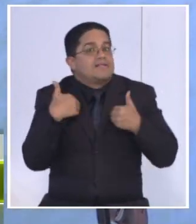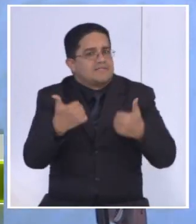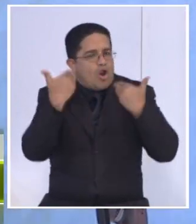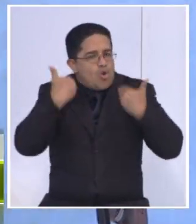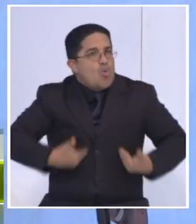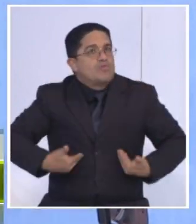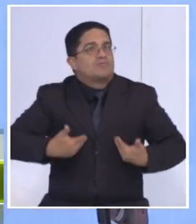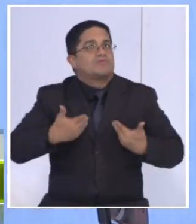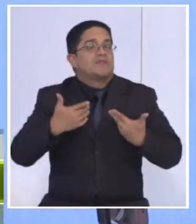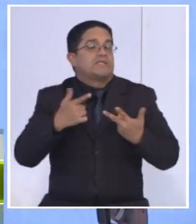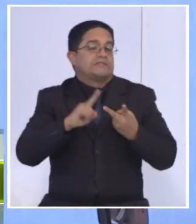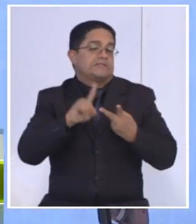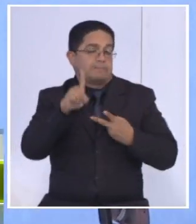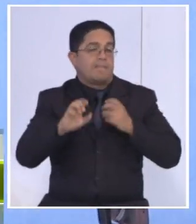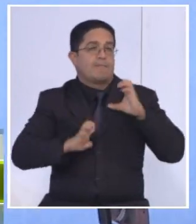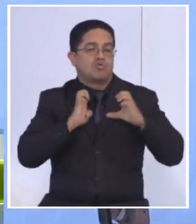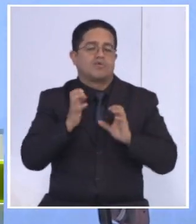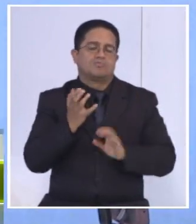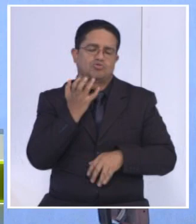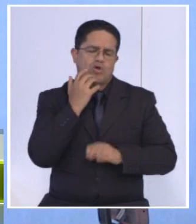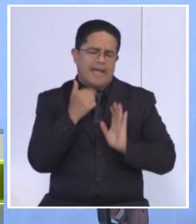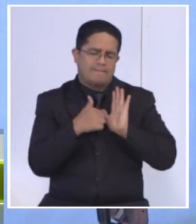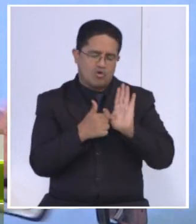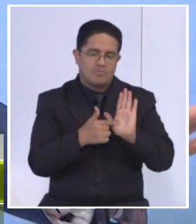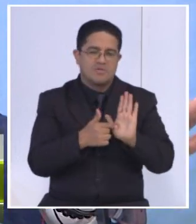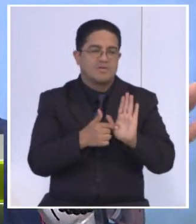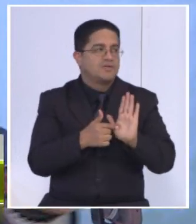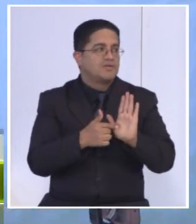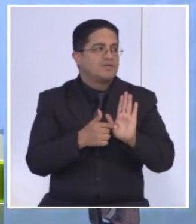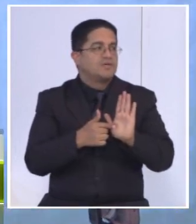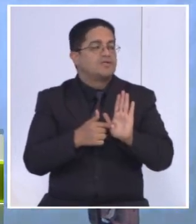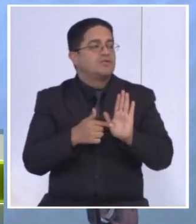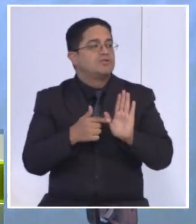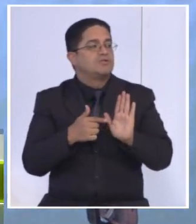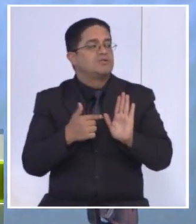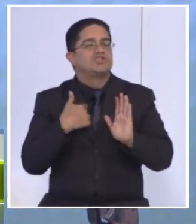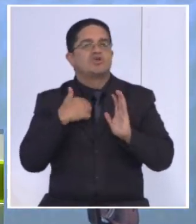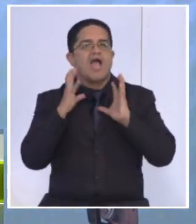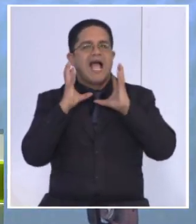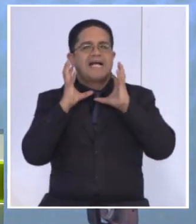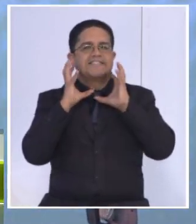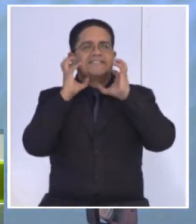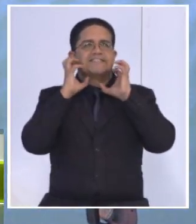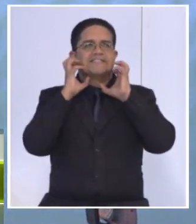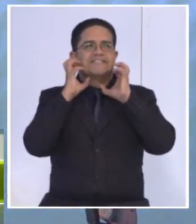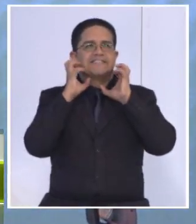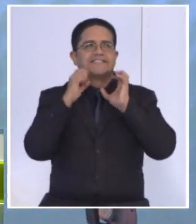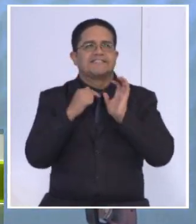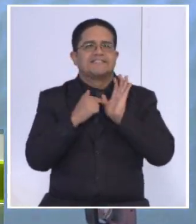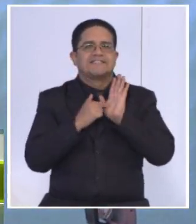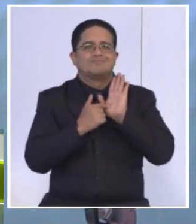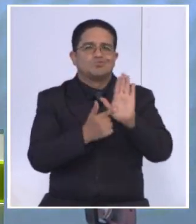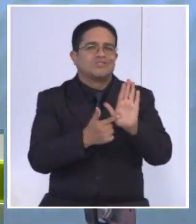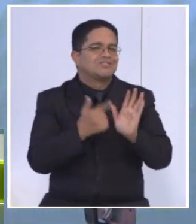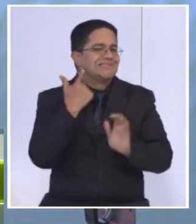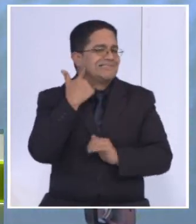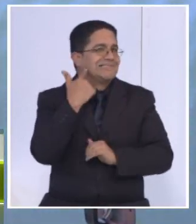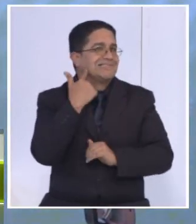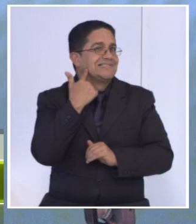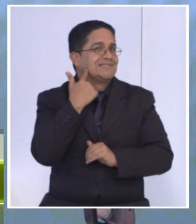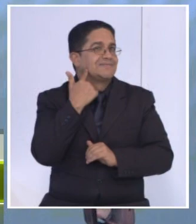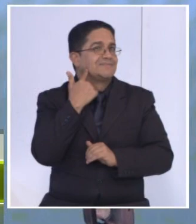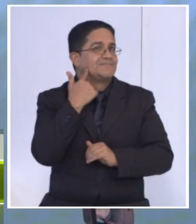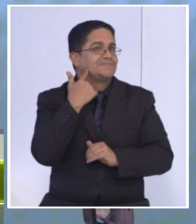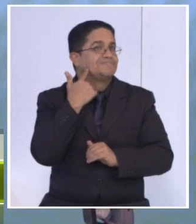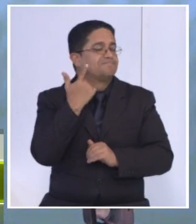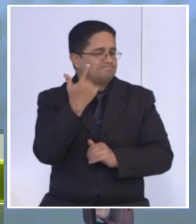emocional. Fíjense, me uso de ejemplo, me dejo en la calle, yo para no dejarte a ti. Si yo aprieto y yo me muestro acá, y me pueden inclusive hacer un zoom, fíjense